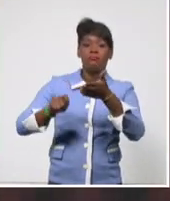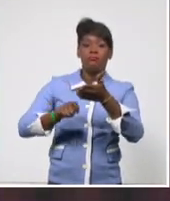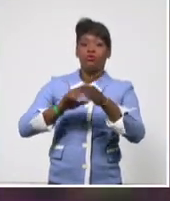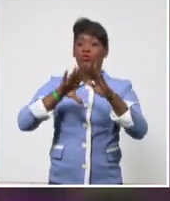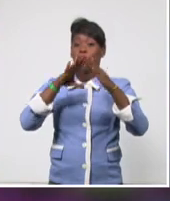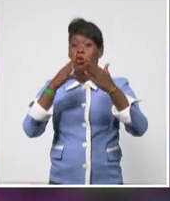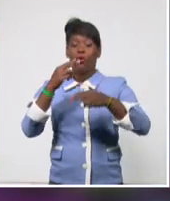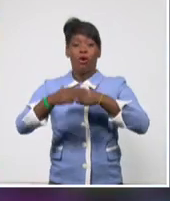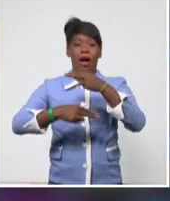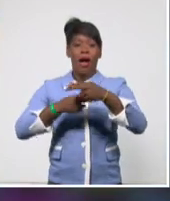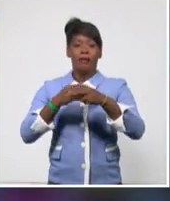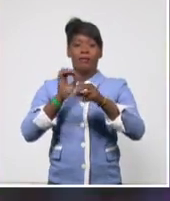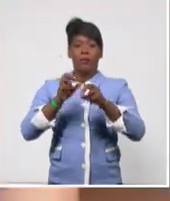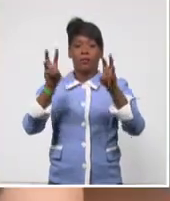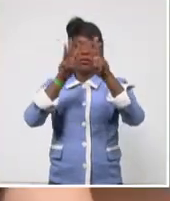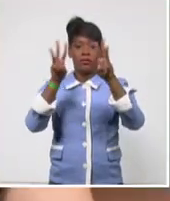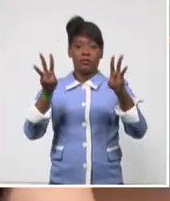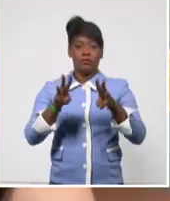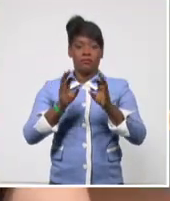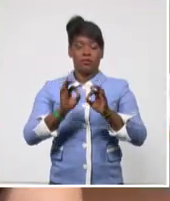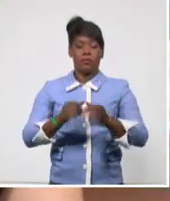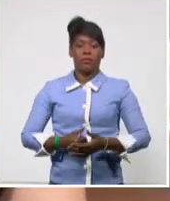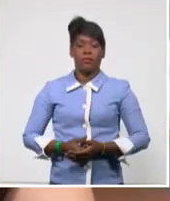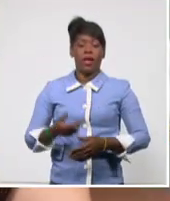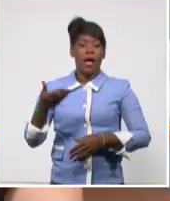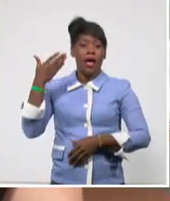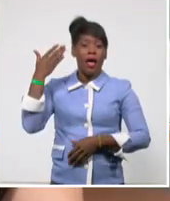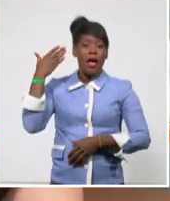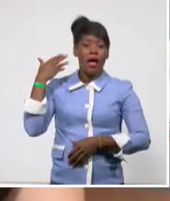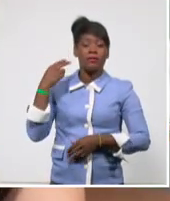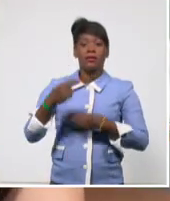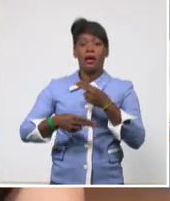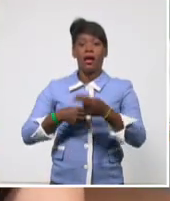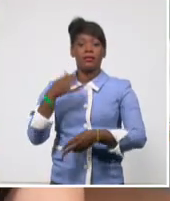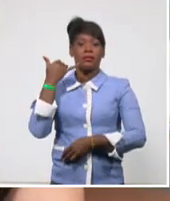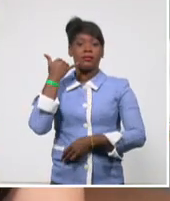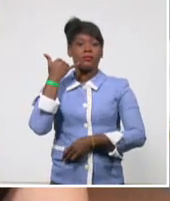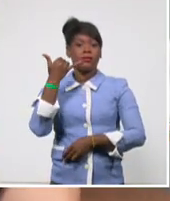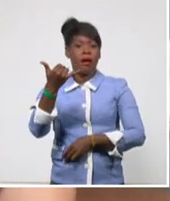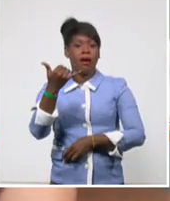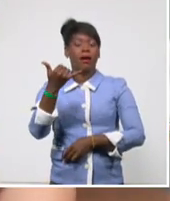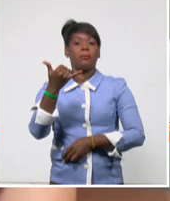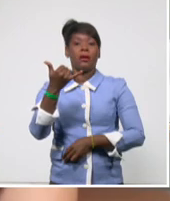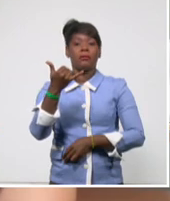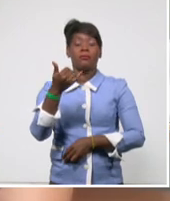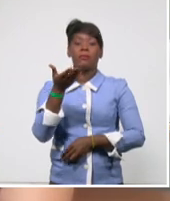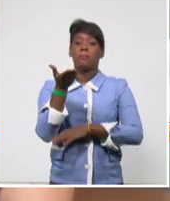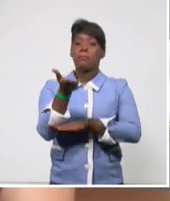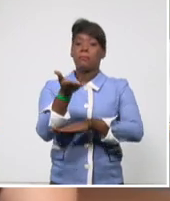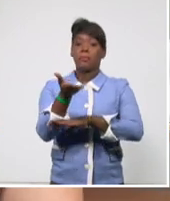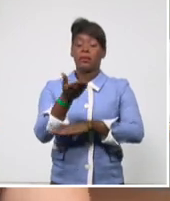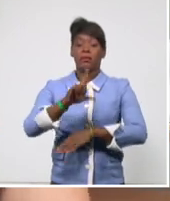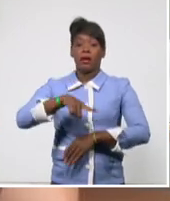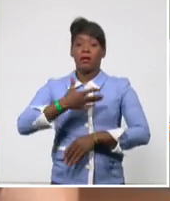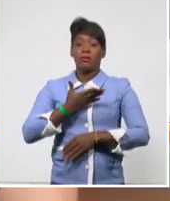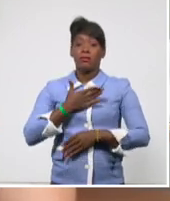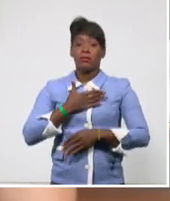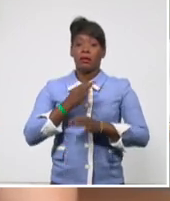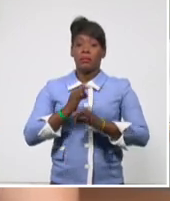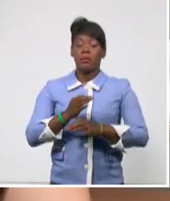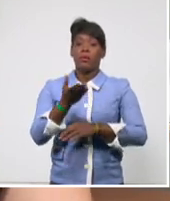de Internet. Lo que antes eran llamadas para pedirle a los artistas que trajeran las obras, que las trasladaran hacia las galerías,